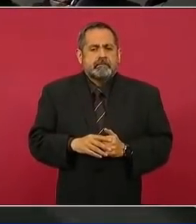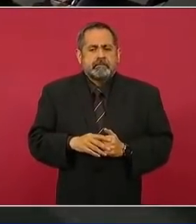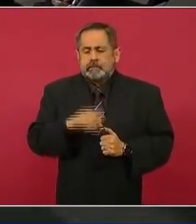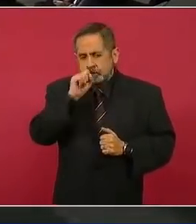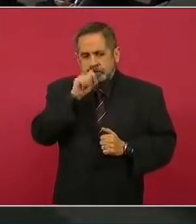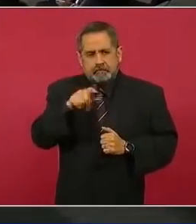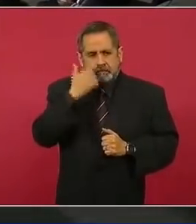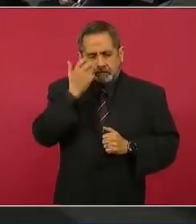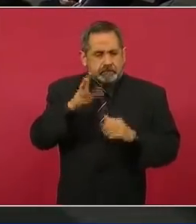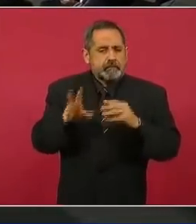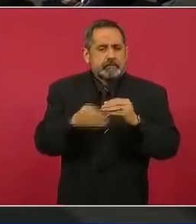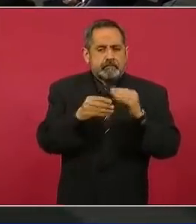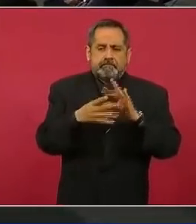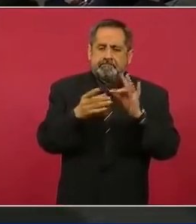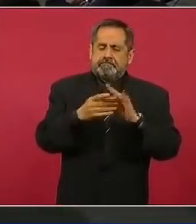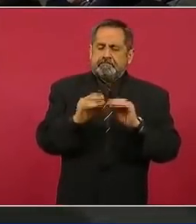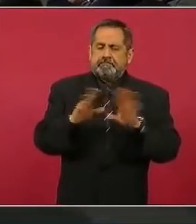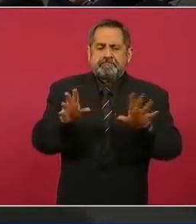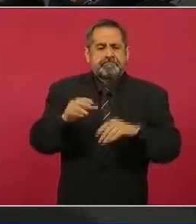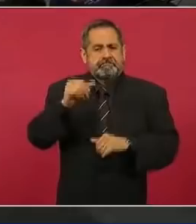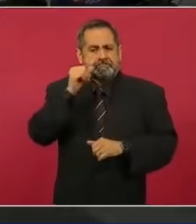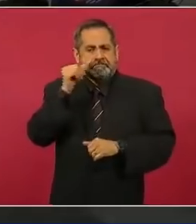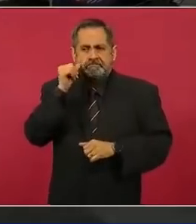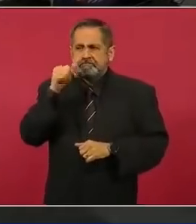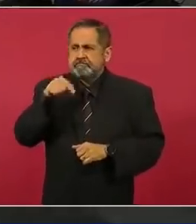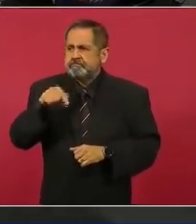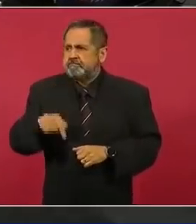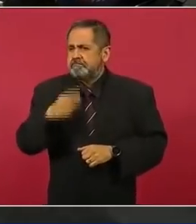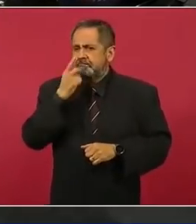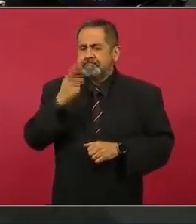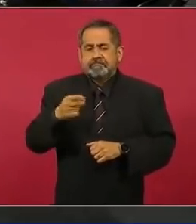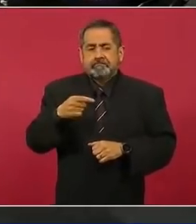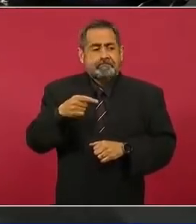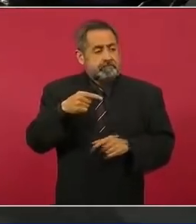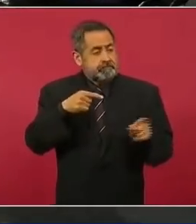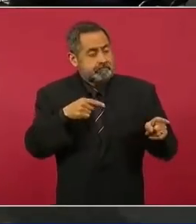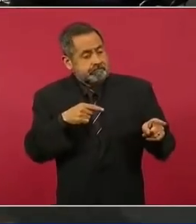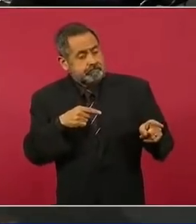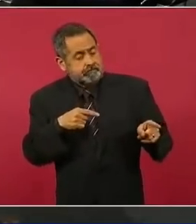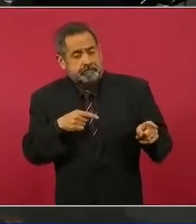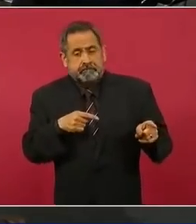también quiero agregarle que, pues como se dijo ayer aquí, no tienen solo 2